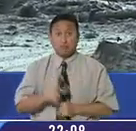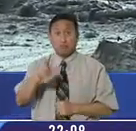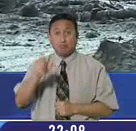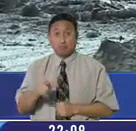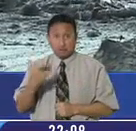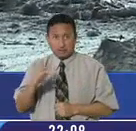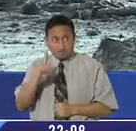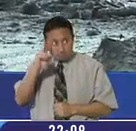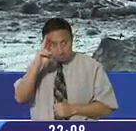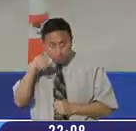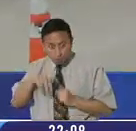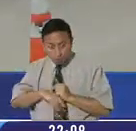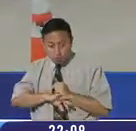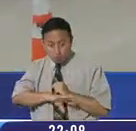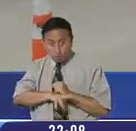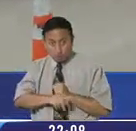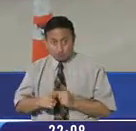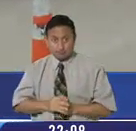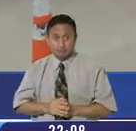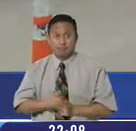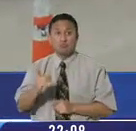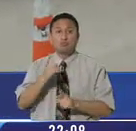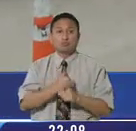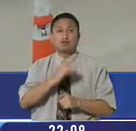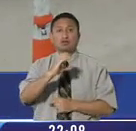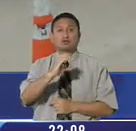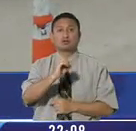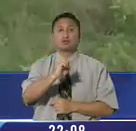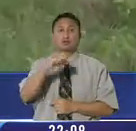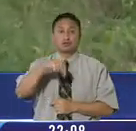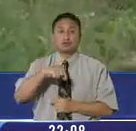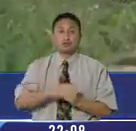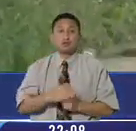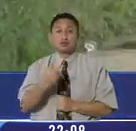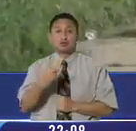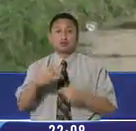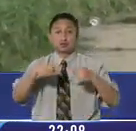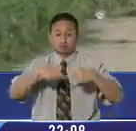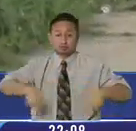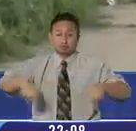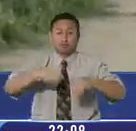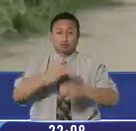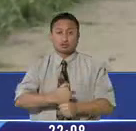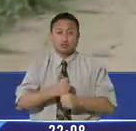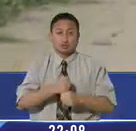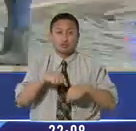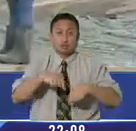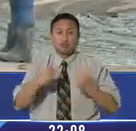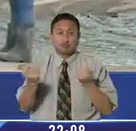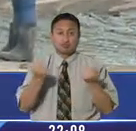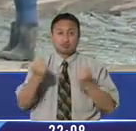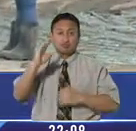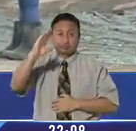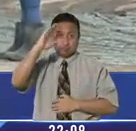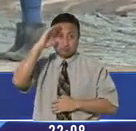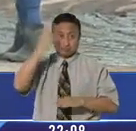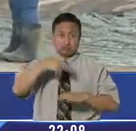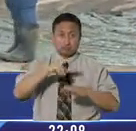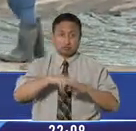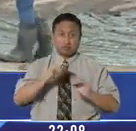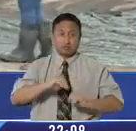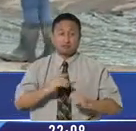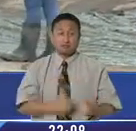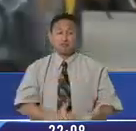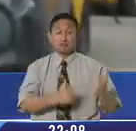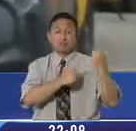intentado hacer de las suyas. Es por eso que el COE Metropolitano creó dos cercos de seguridad que serán controlados por la Policía Nacional, las